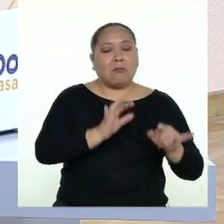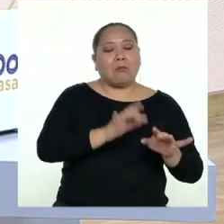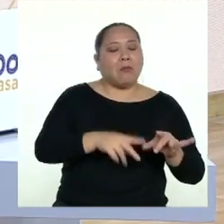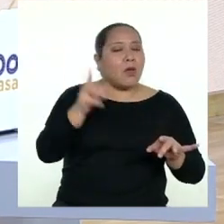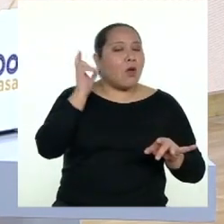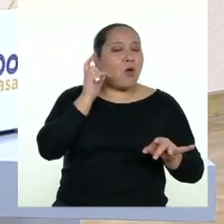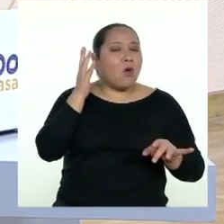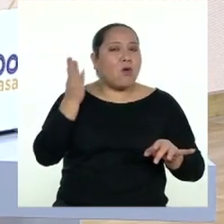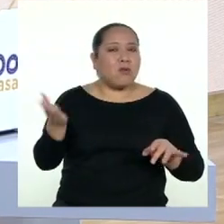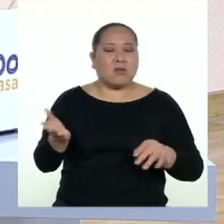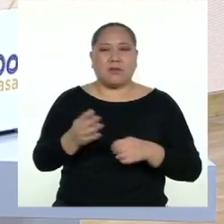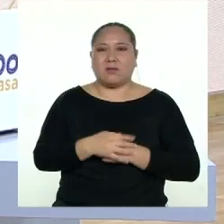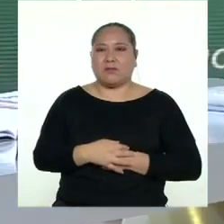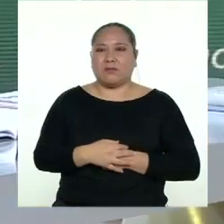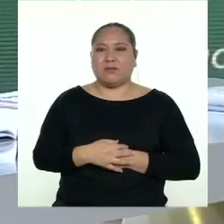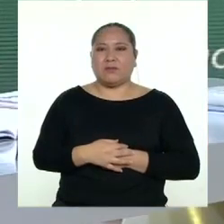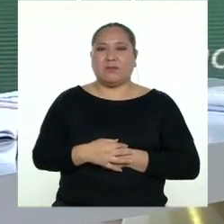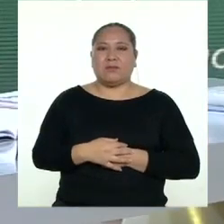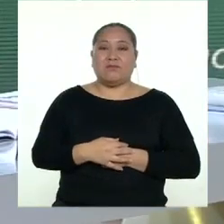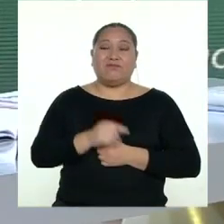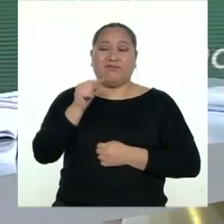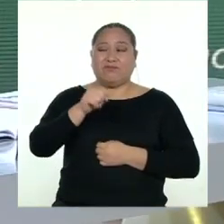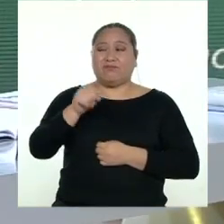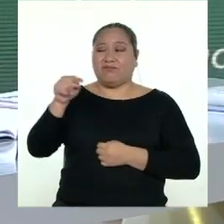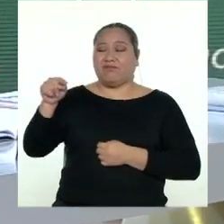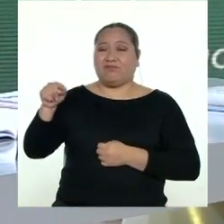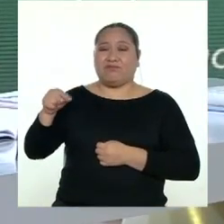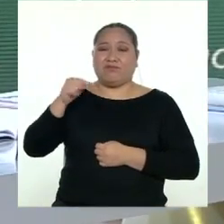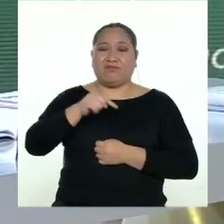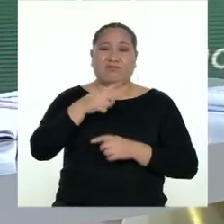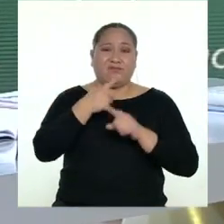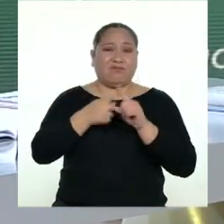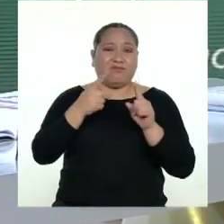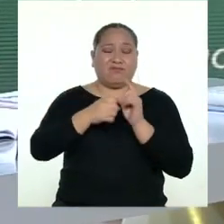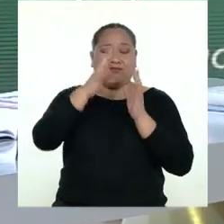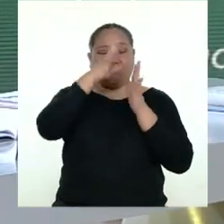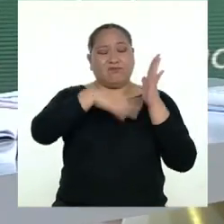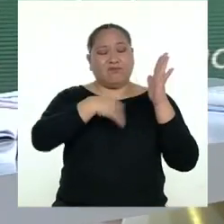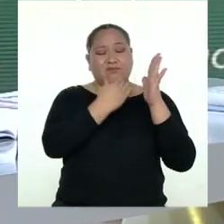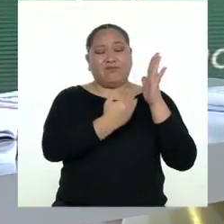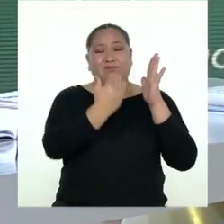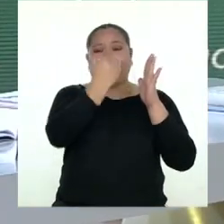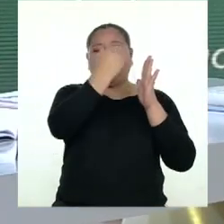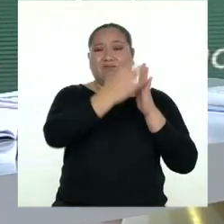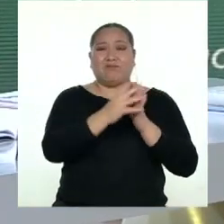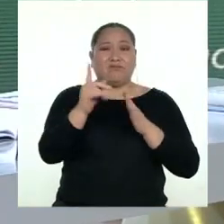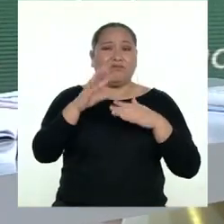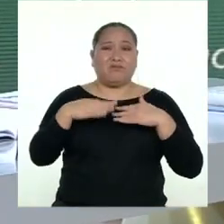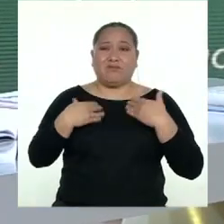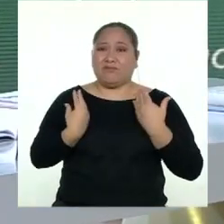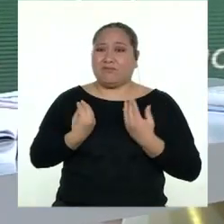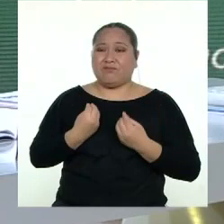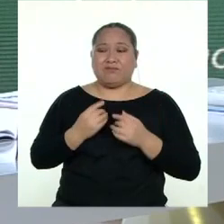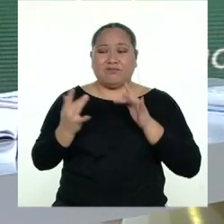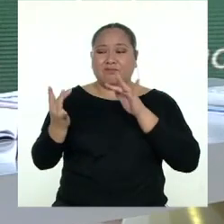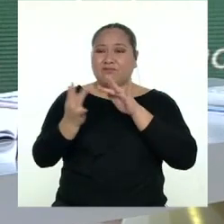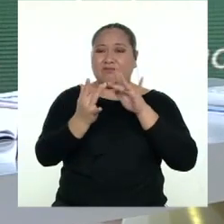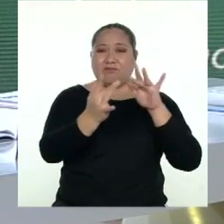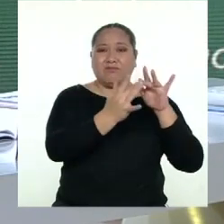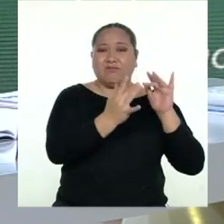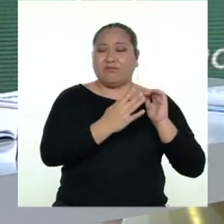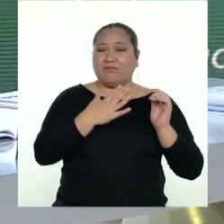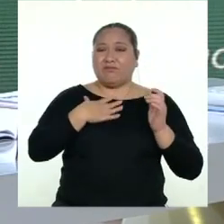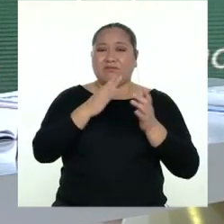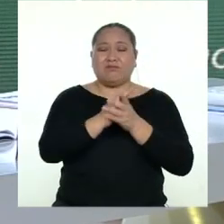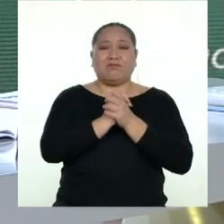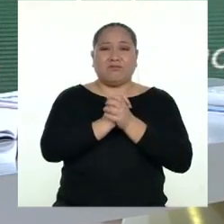otras cosas mientras atiende. Esto sucede a diferentes horas del día y tampoco me deja poder conectarme con mis